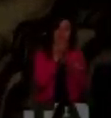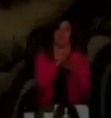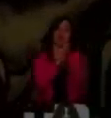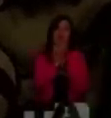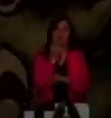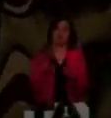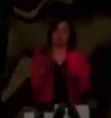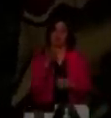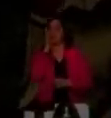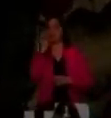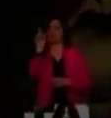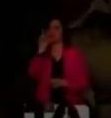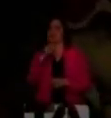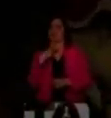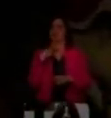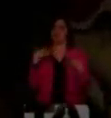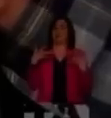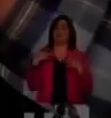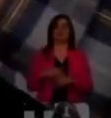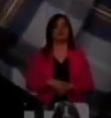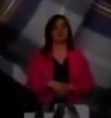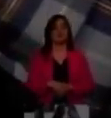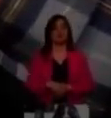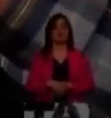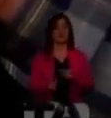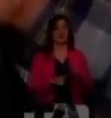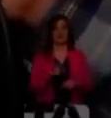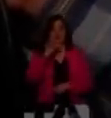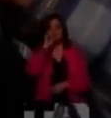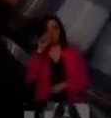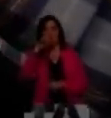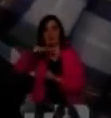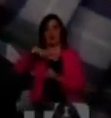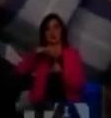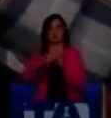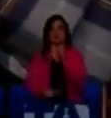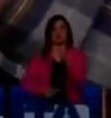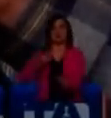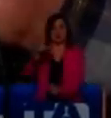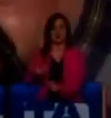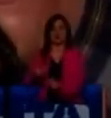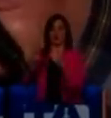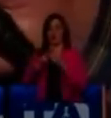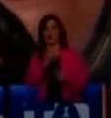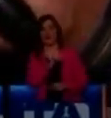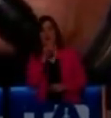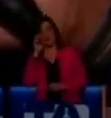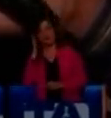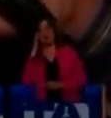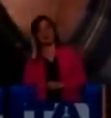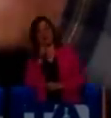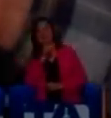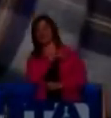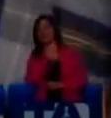en el parque. Vienen personas que vienen para acá, están fumando aquí en el parque. Son personas a veces conocidas, otras